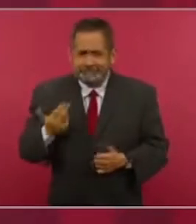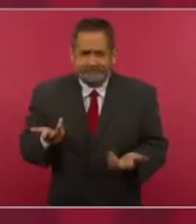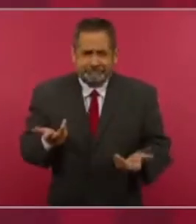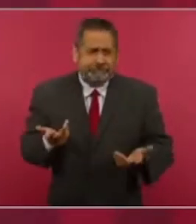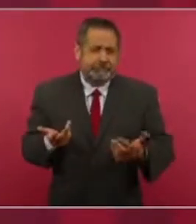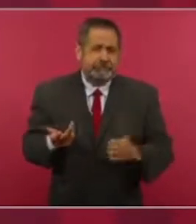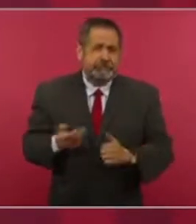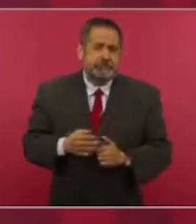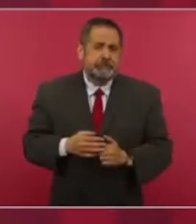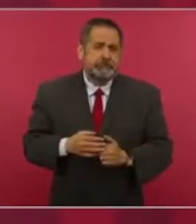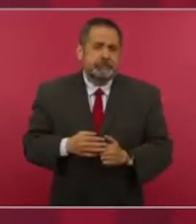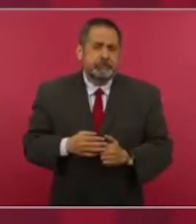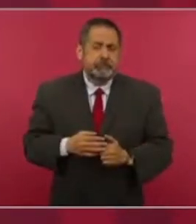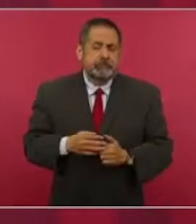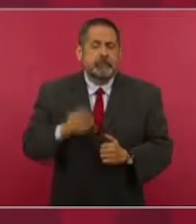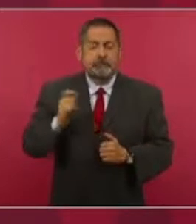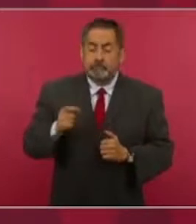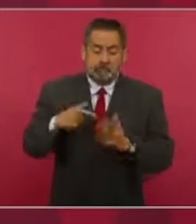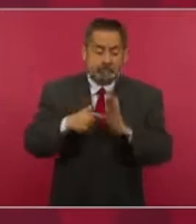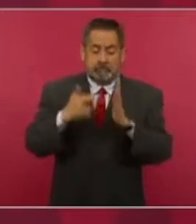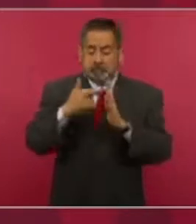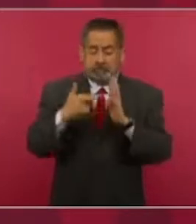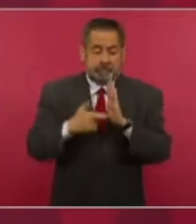que son reglas